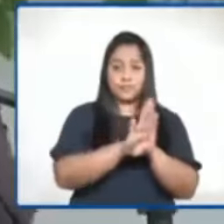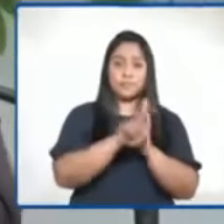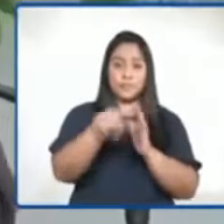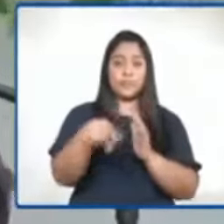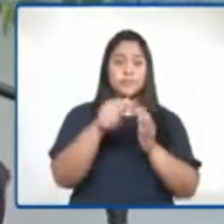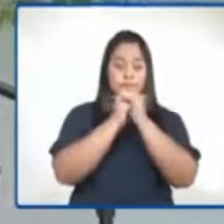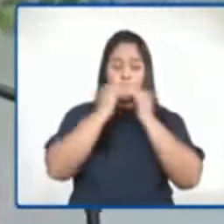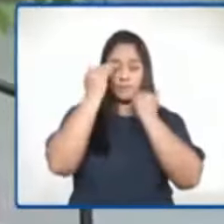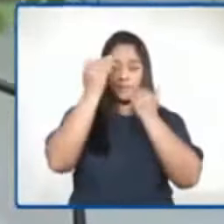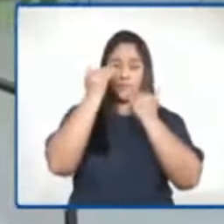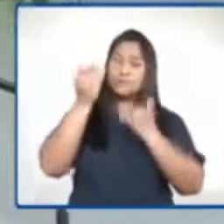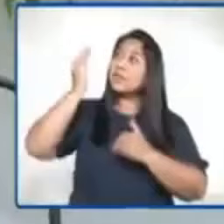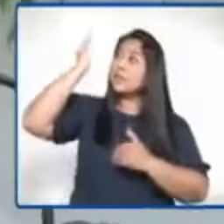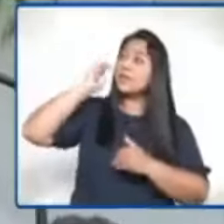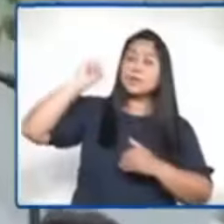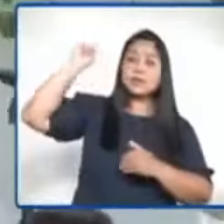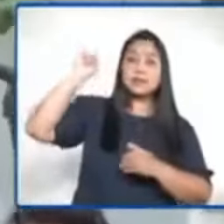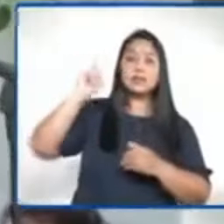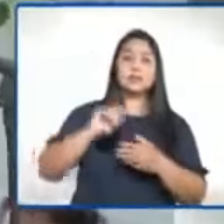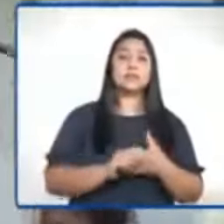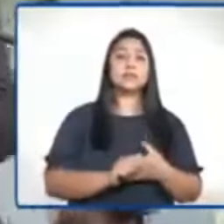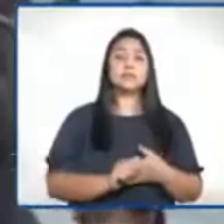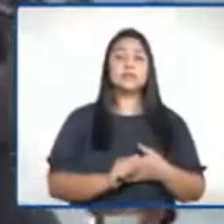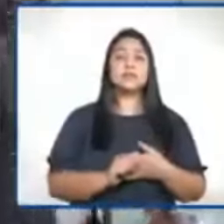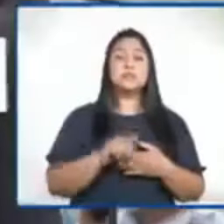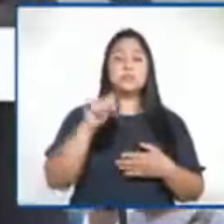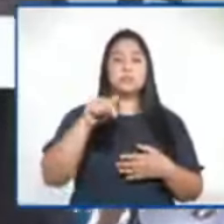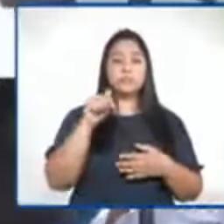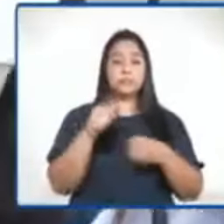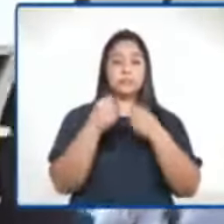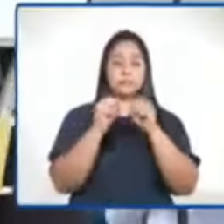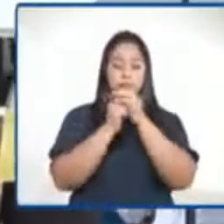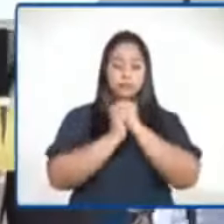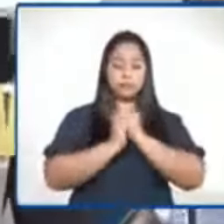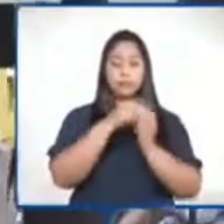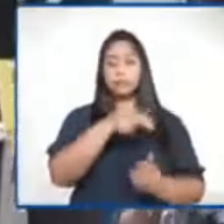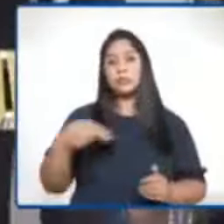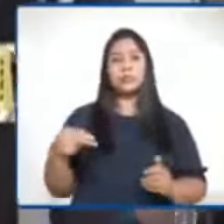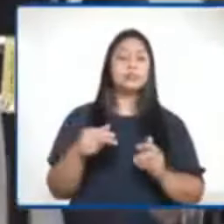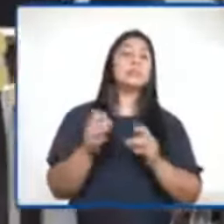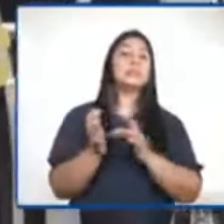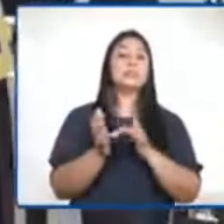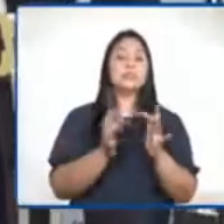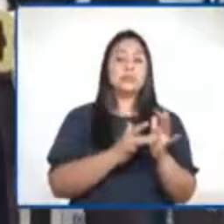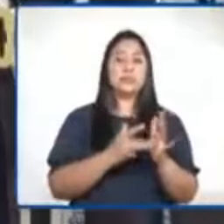damos gracias al Todopoderoso y vamos a invocar el nombre del Señor Jesucristo.